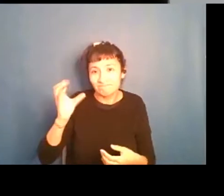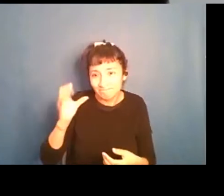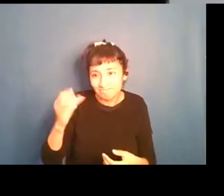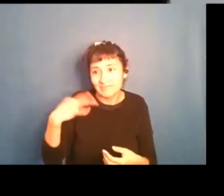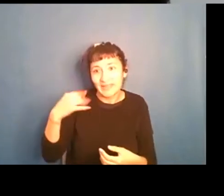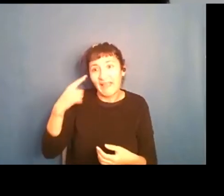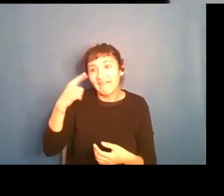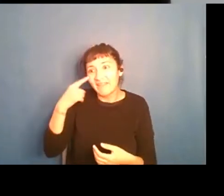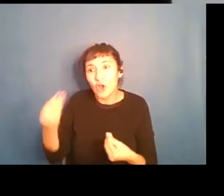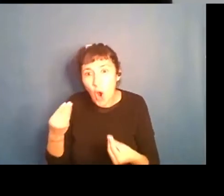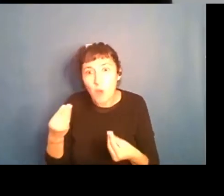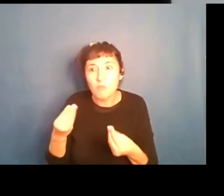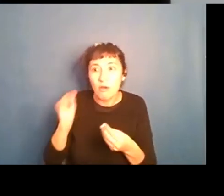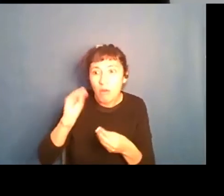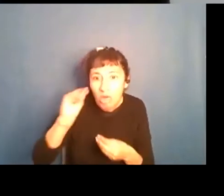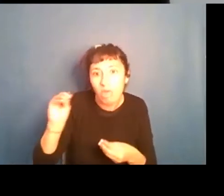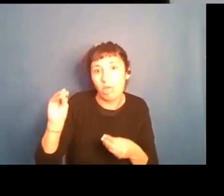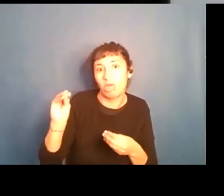de seguir